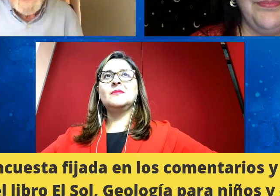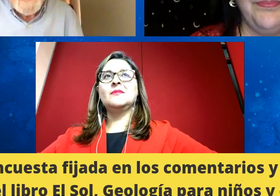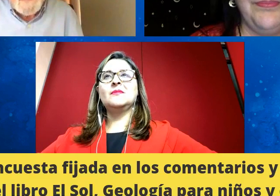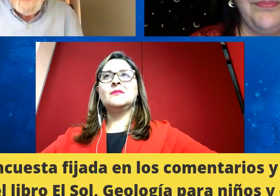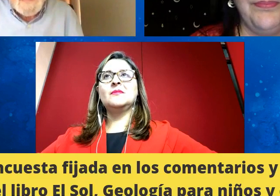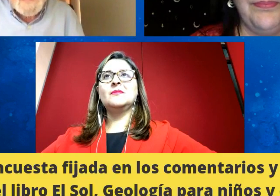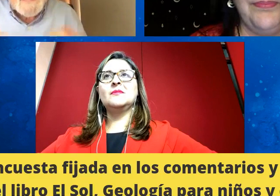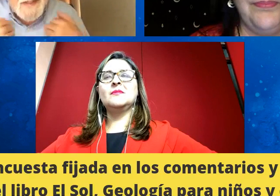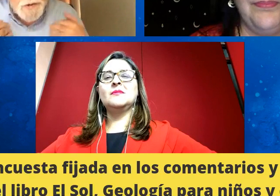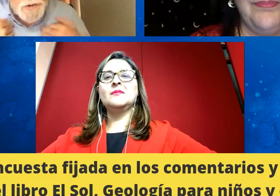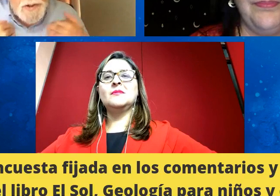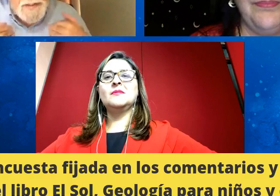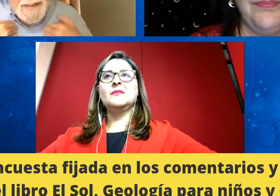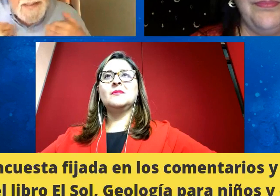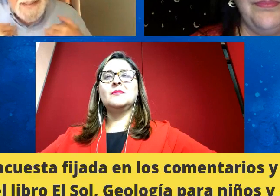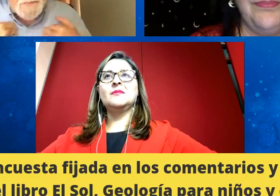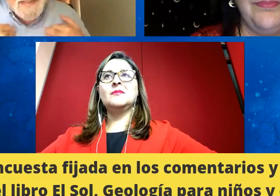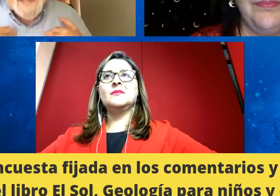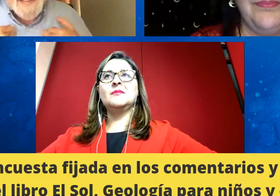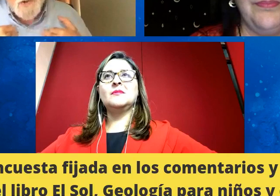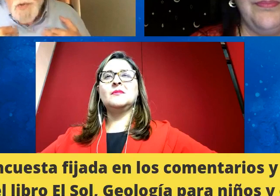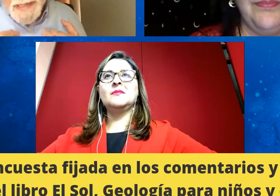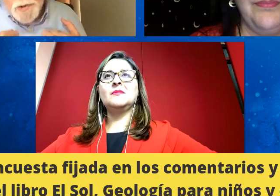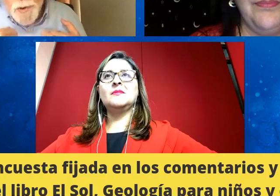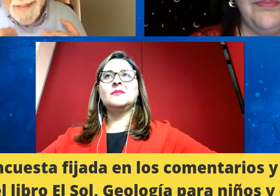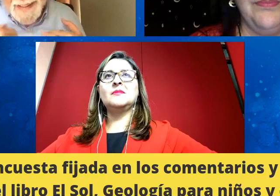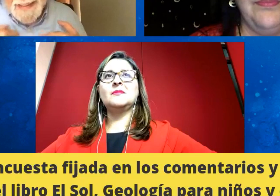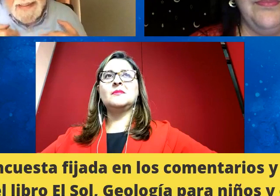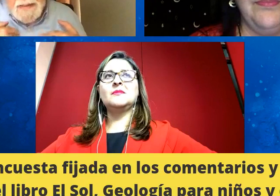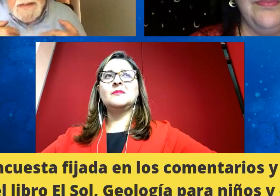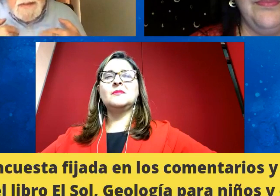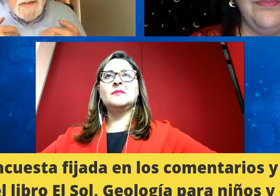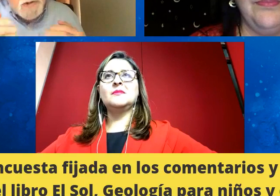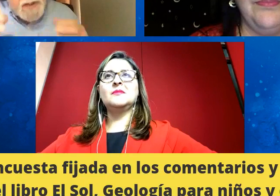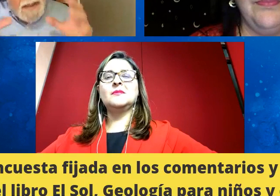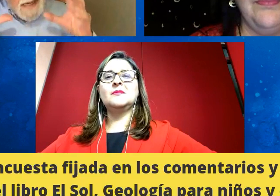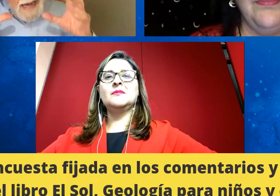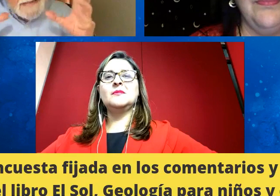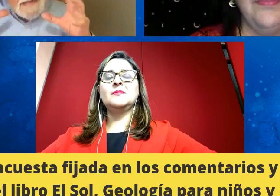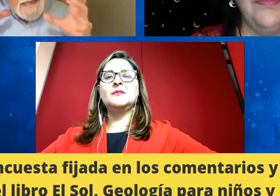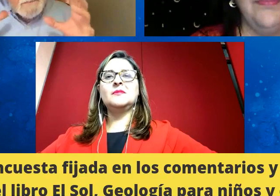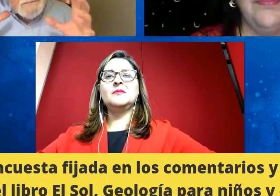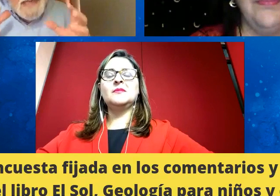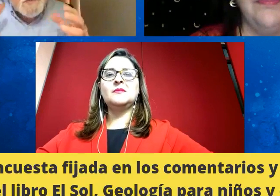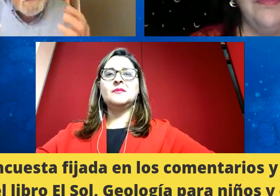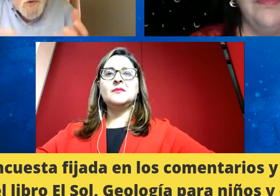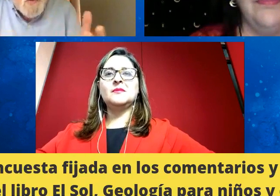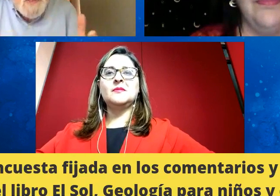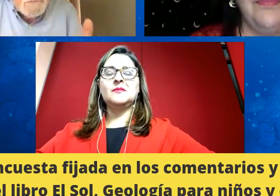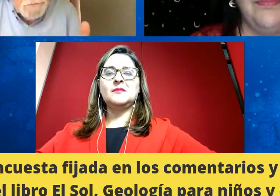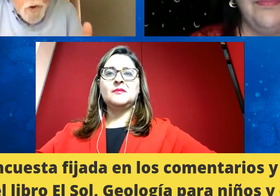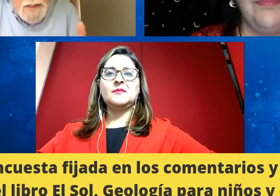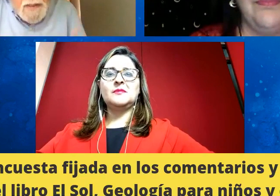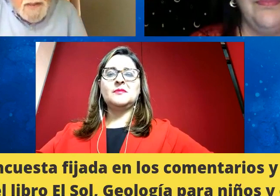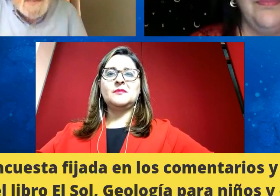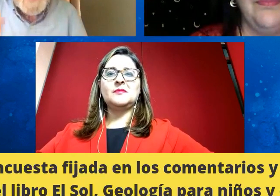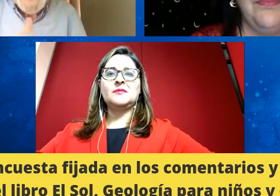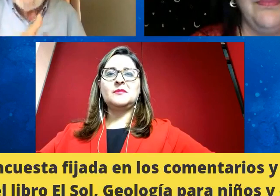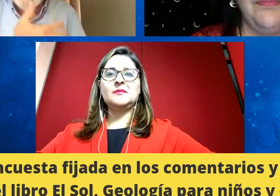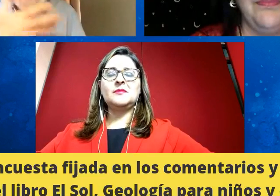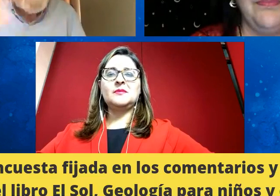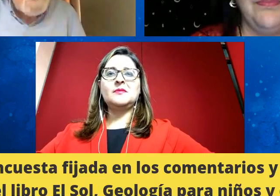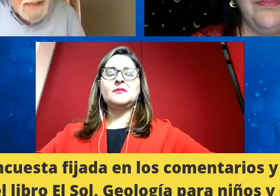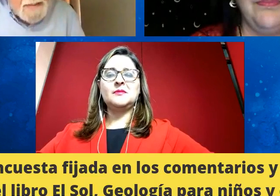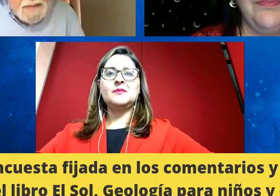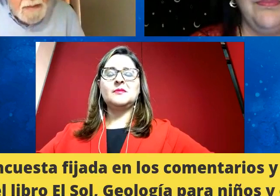ADN. El desarrollo de Chile es parte de nuestro ADN. Entonces hay que cambiar un poco el enfoque. Este